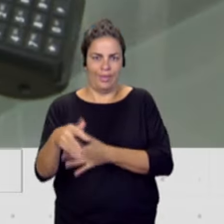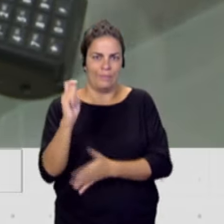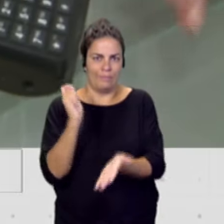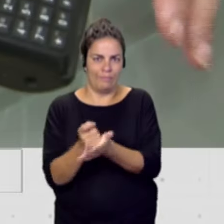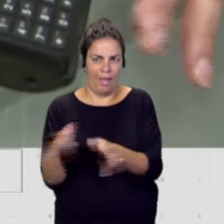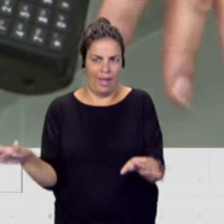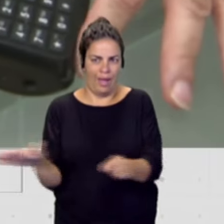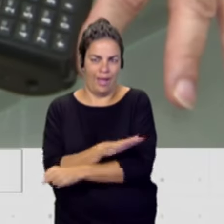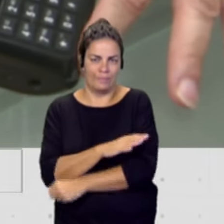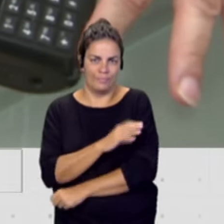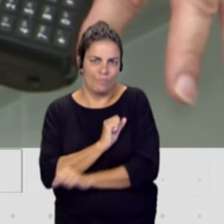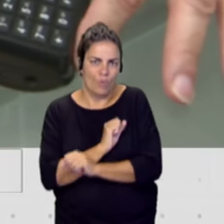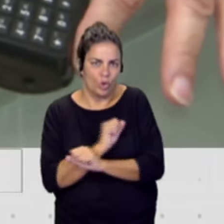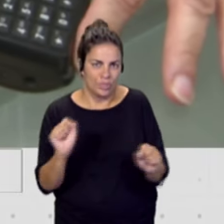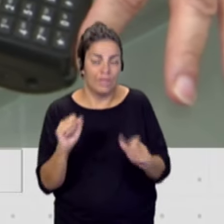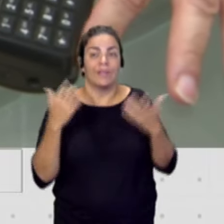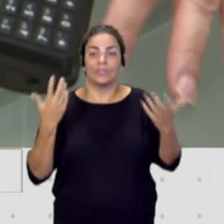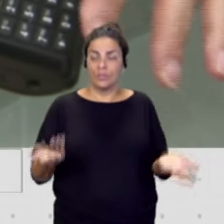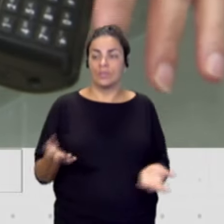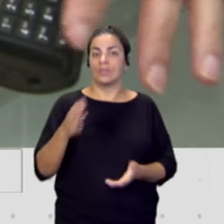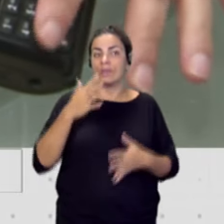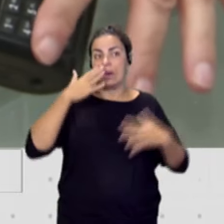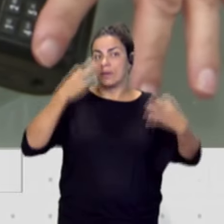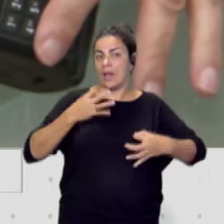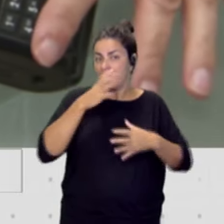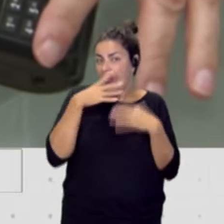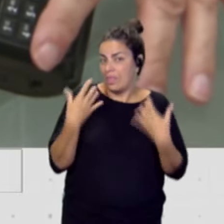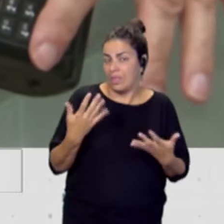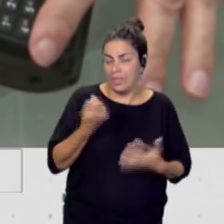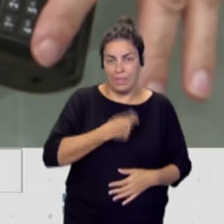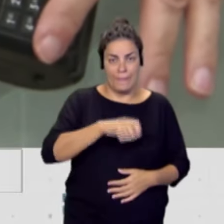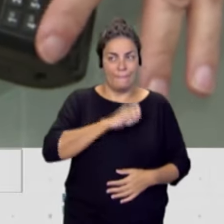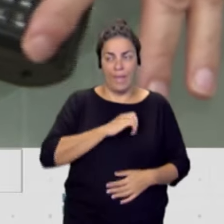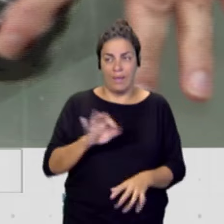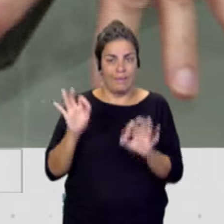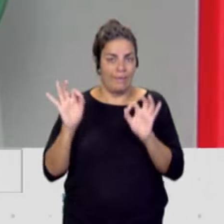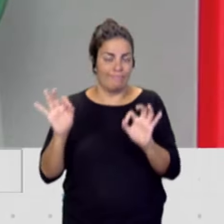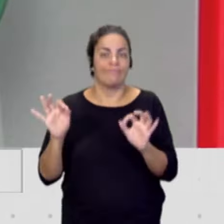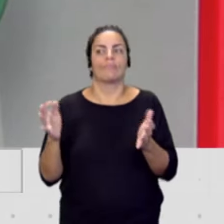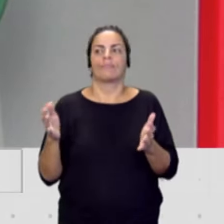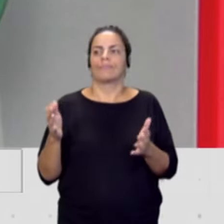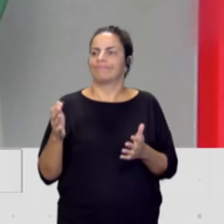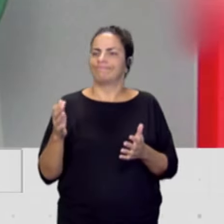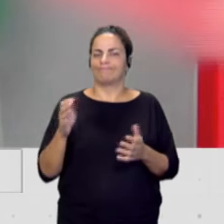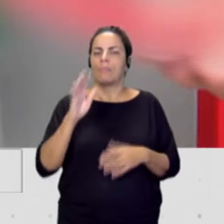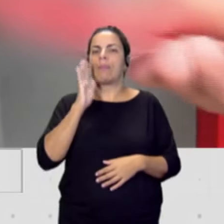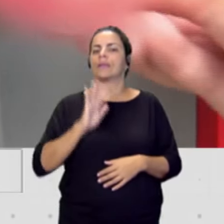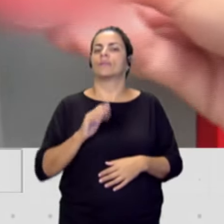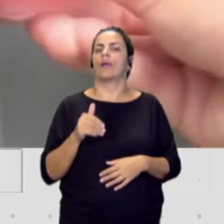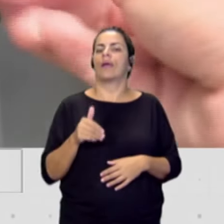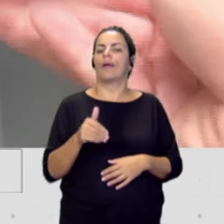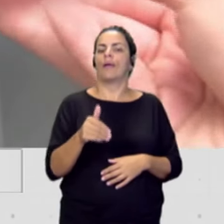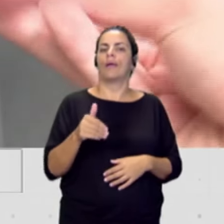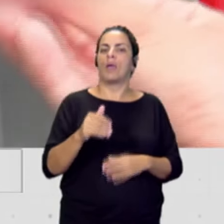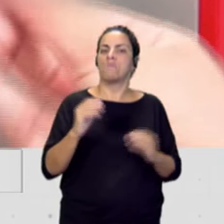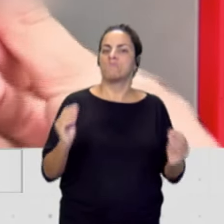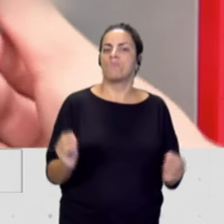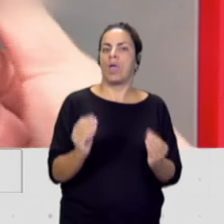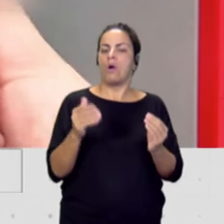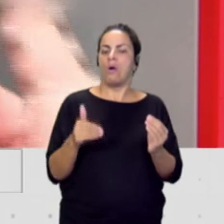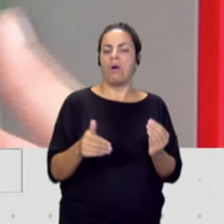es la realidad actual en el Estado español y que no tiene pinta de que vaya a mejorar a corto o medio